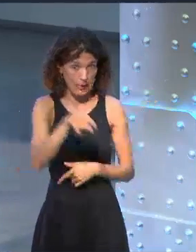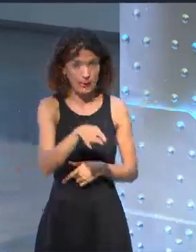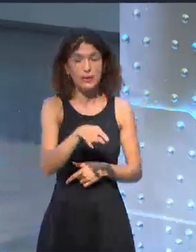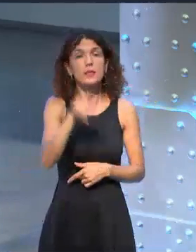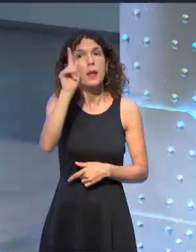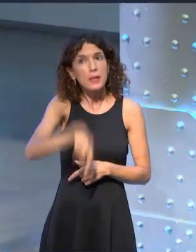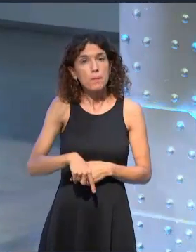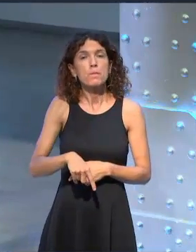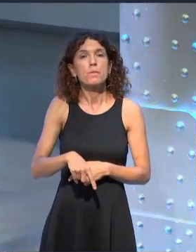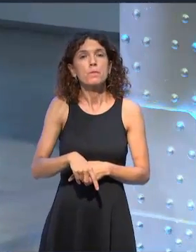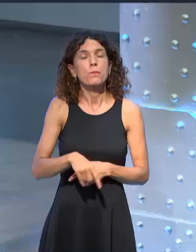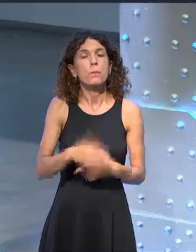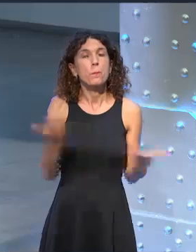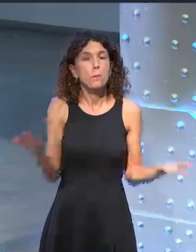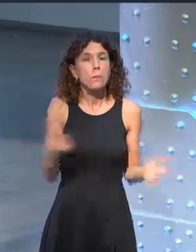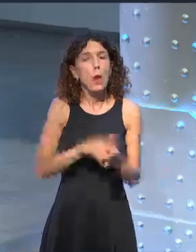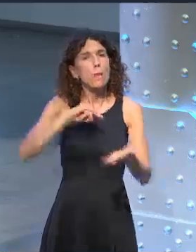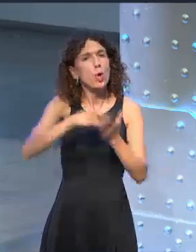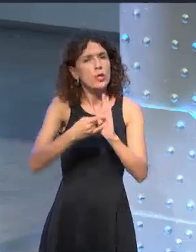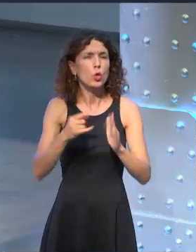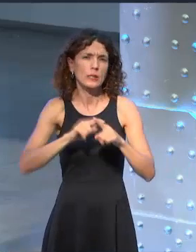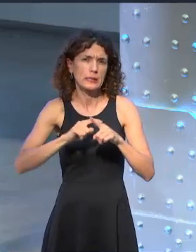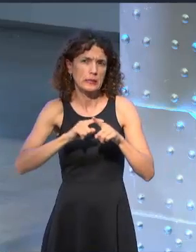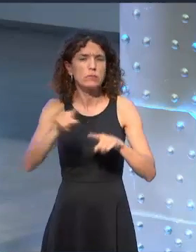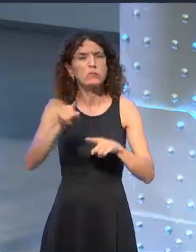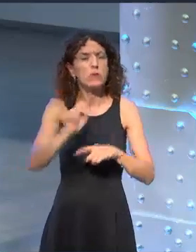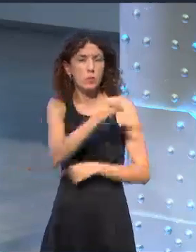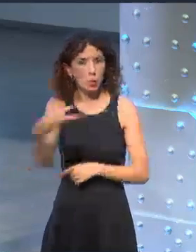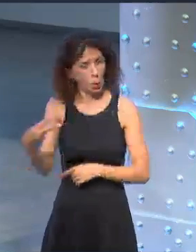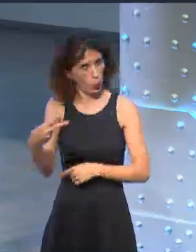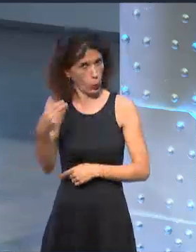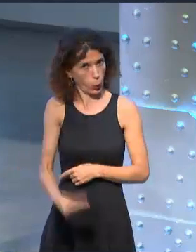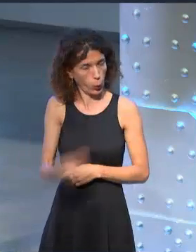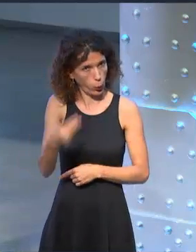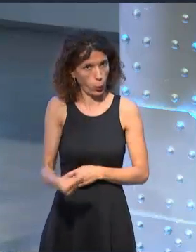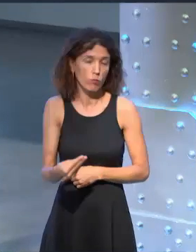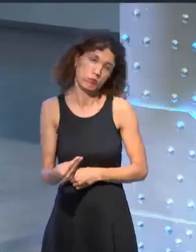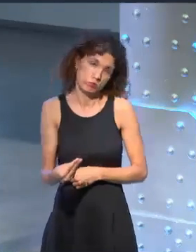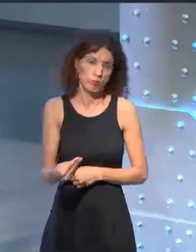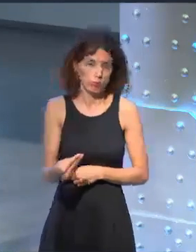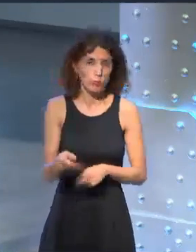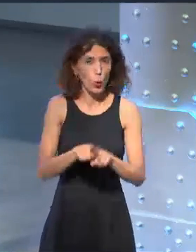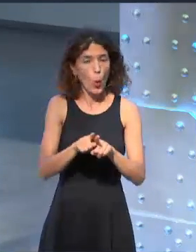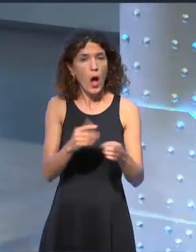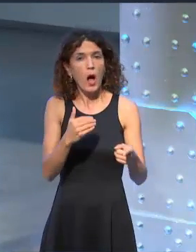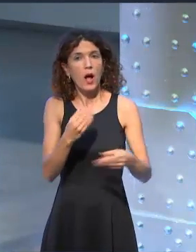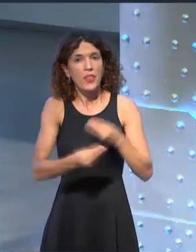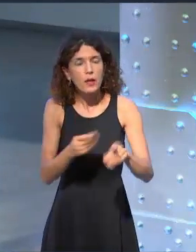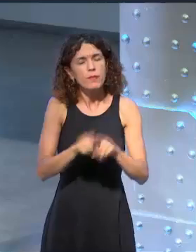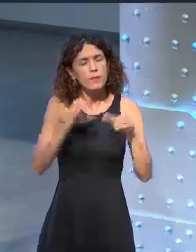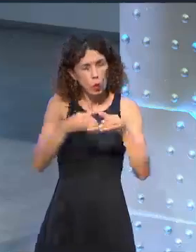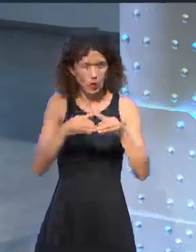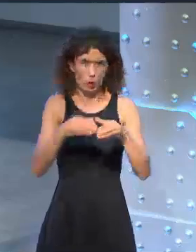Y un proyecto de estas características, con unos resultados de estas características, no se puede hacer sin un